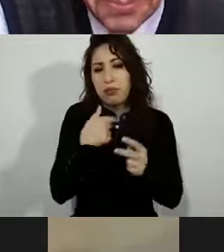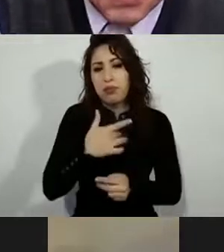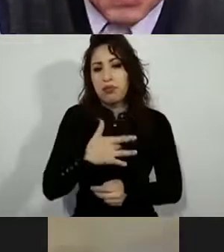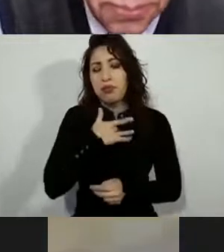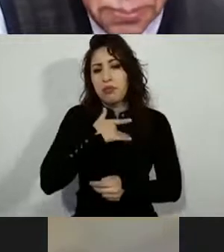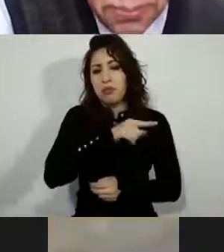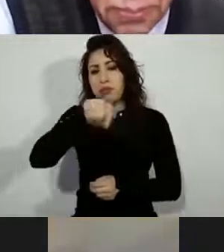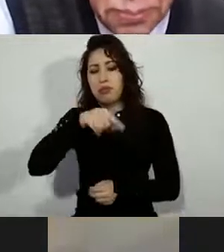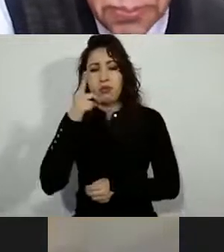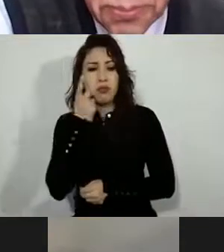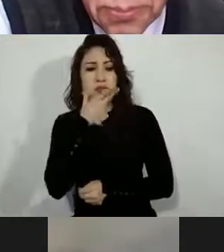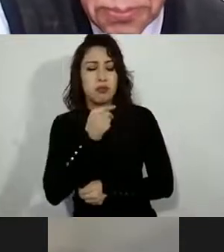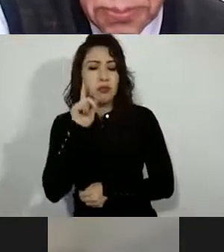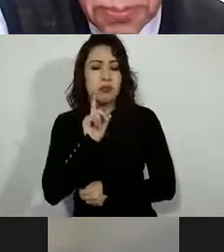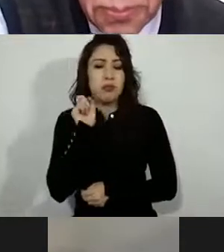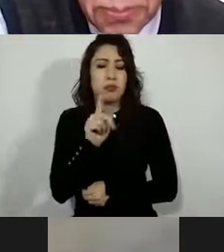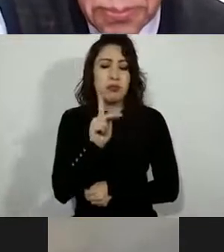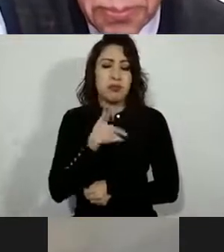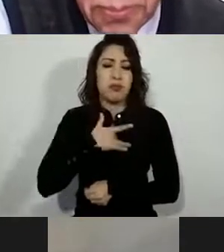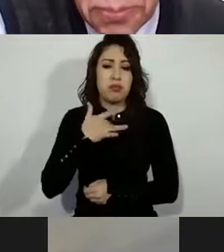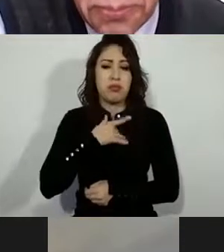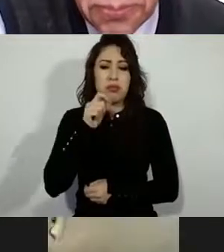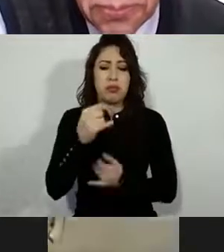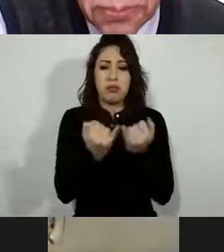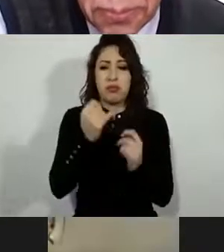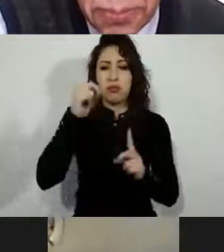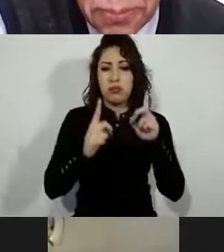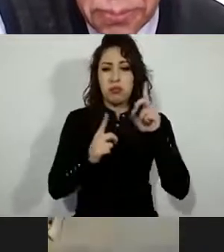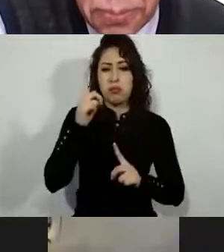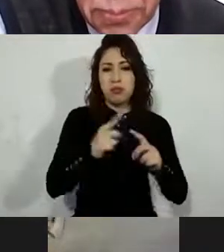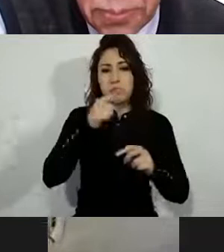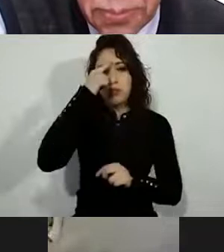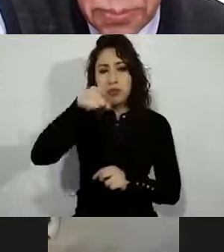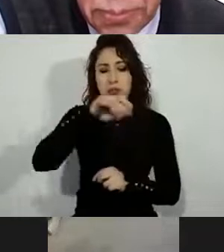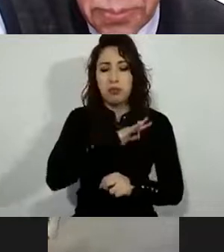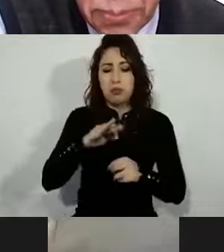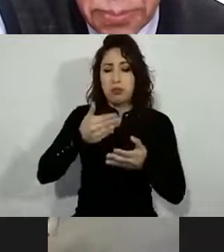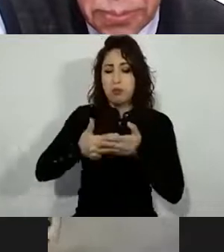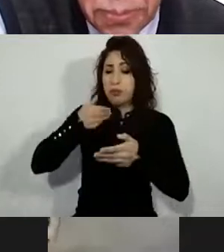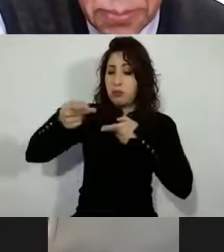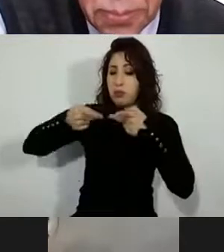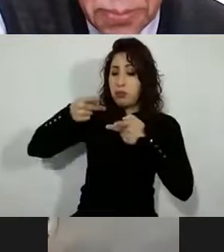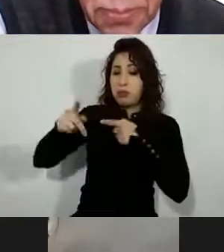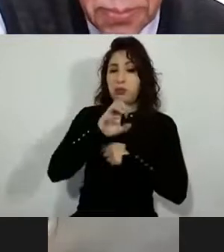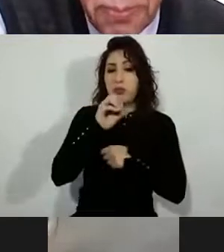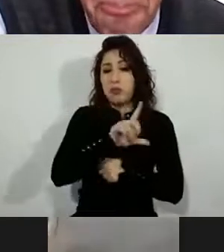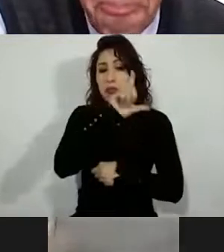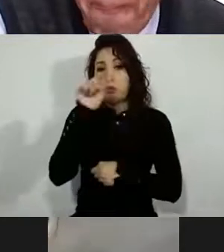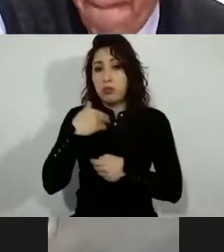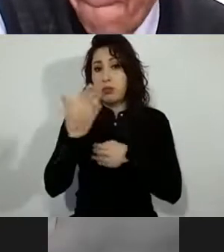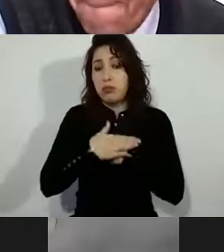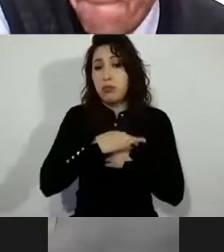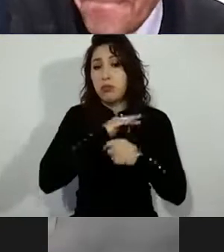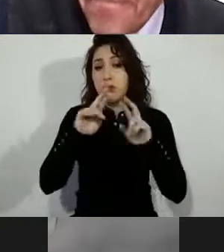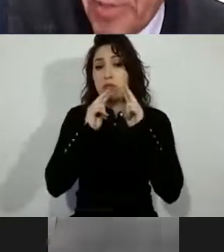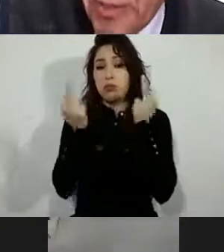compañeros diputados y por supuesto de nosotros, para que se vayan previendo, atendiendo o nos vaya integrando la información, y en una siguiente reunión también darla a